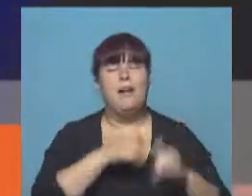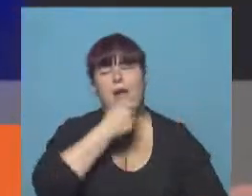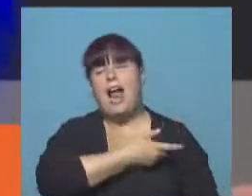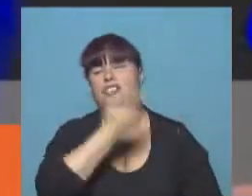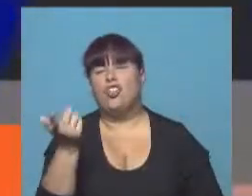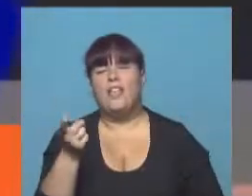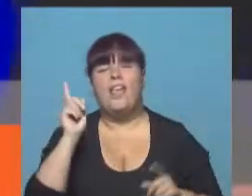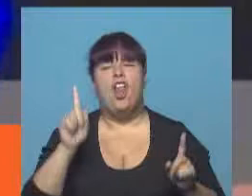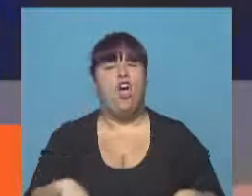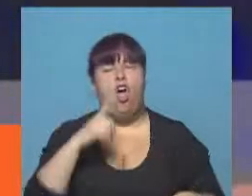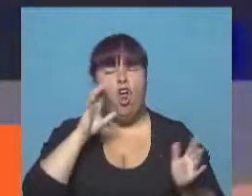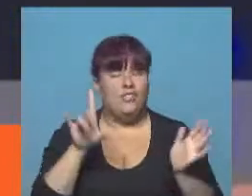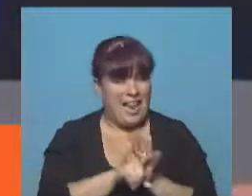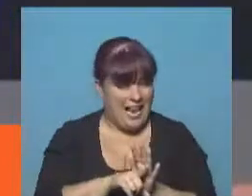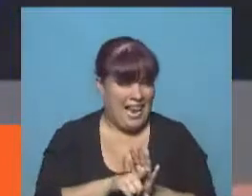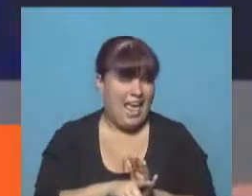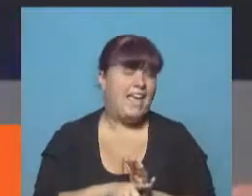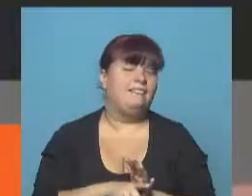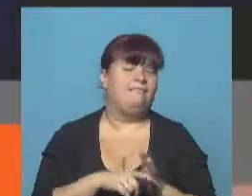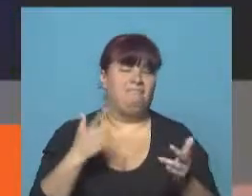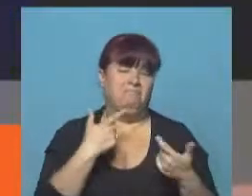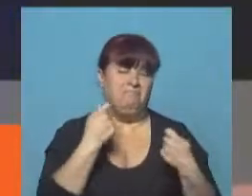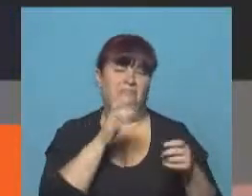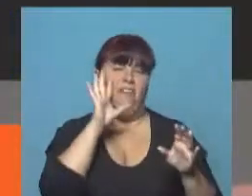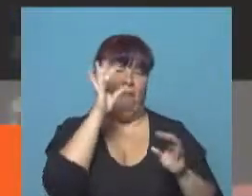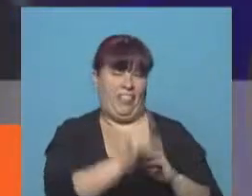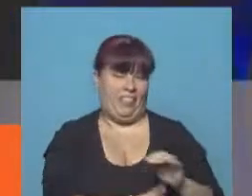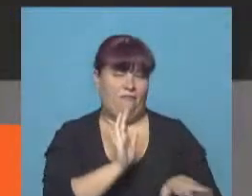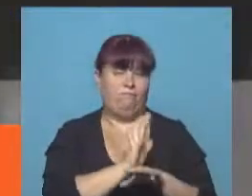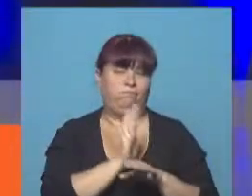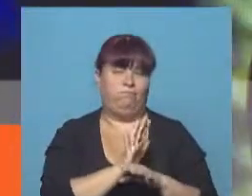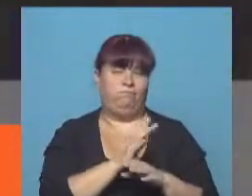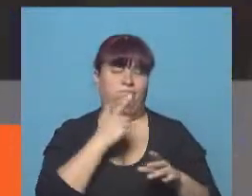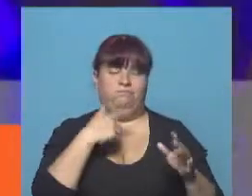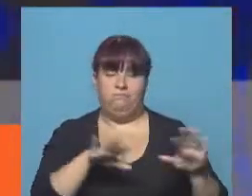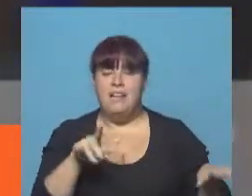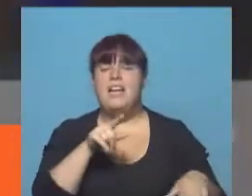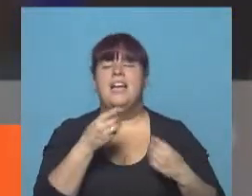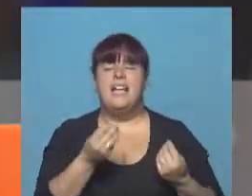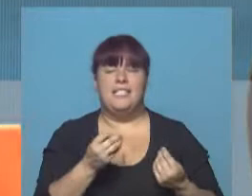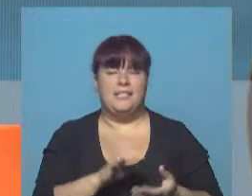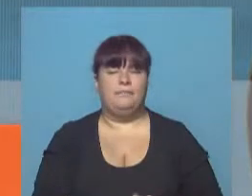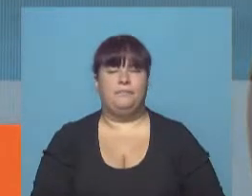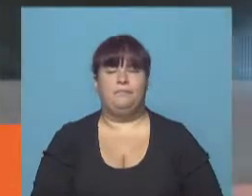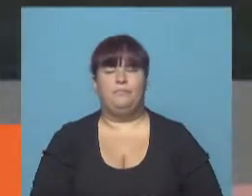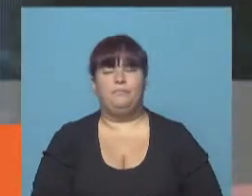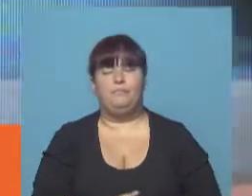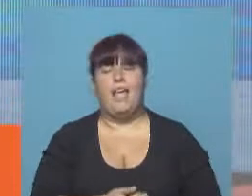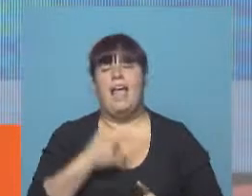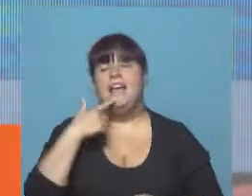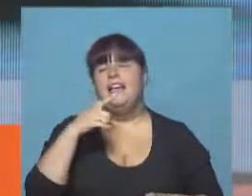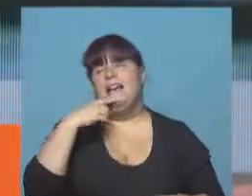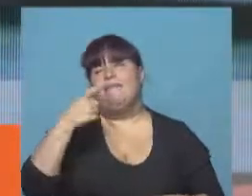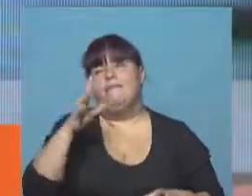sociedad desconoce una legislación, entra en desuso, que es lo que se dice en la jerga, el desuetudo, que es en la jerga de